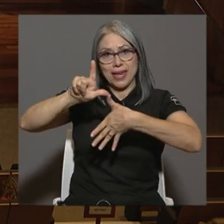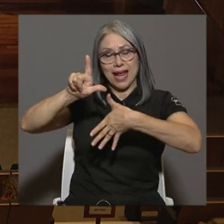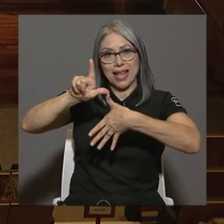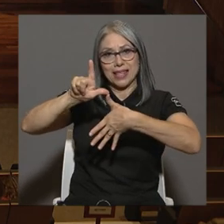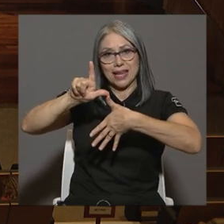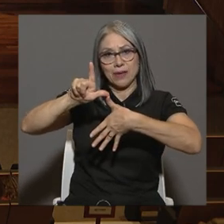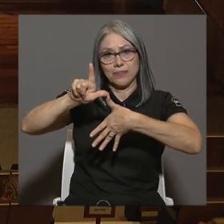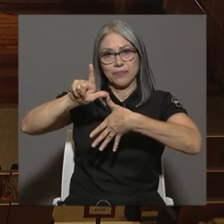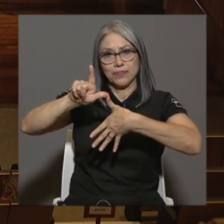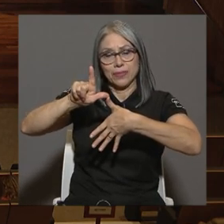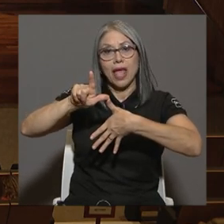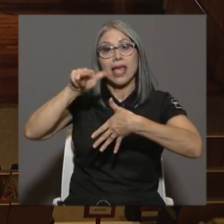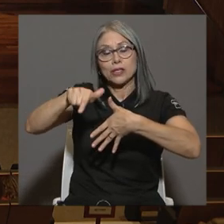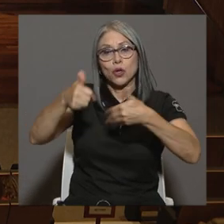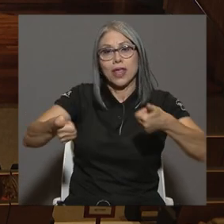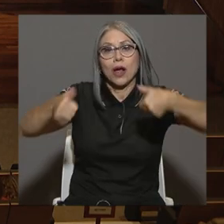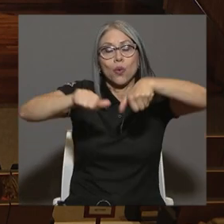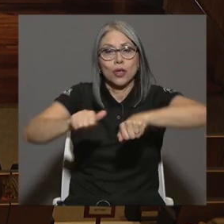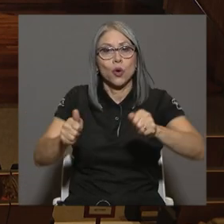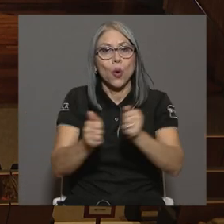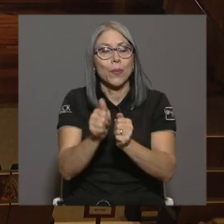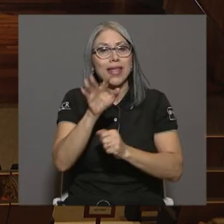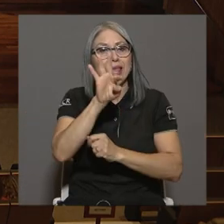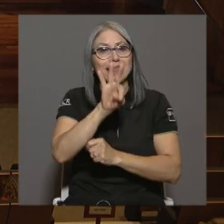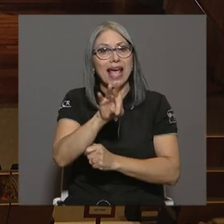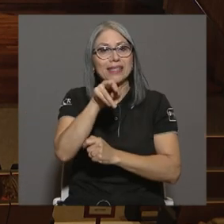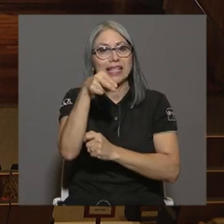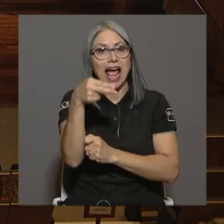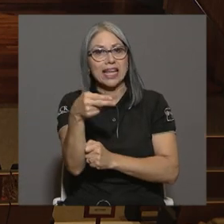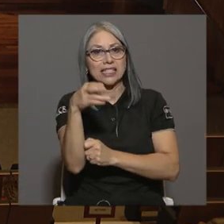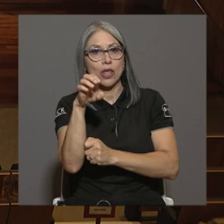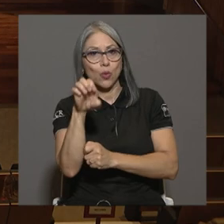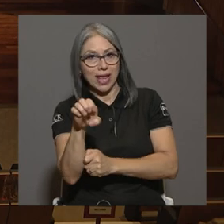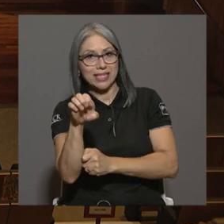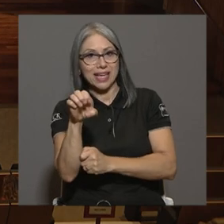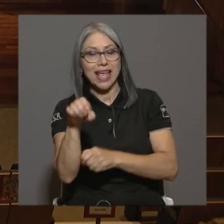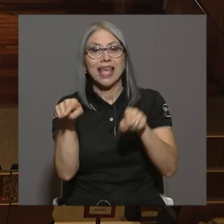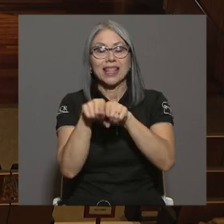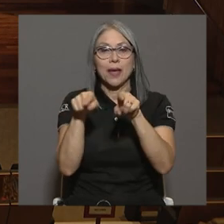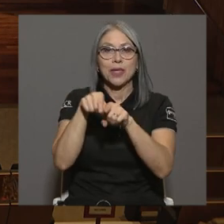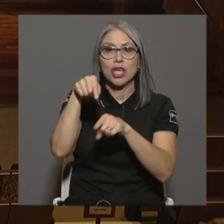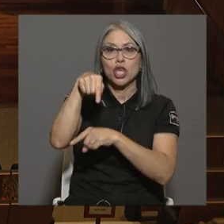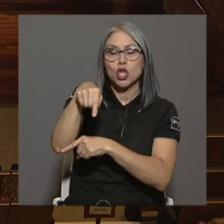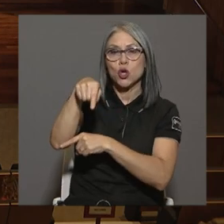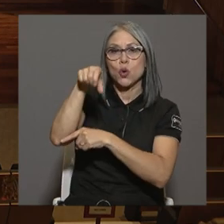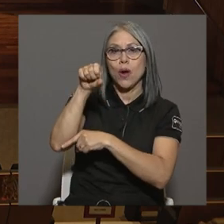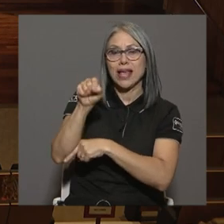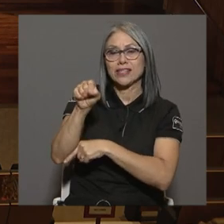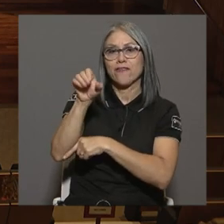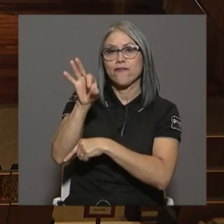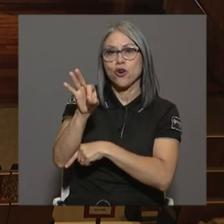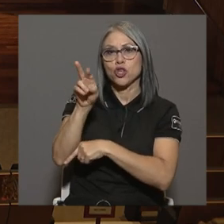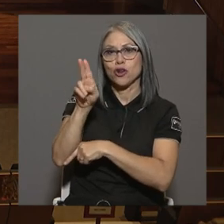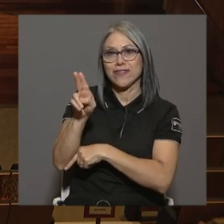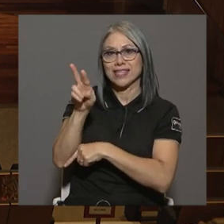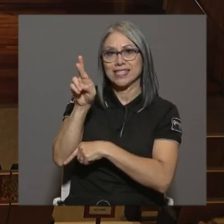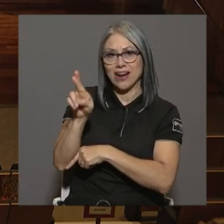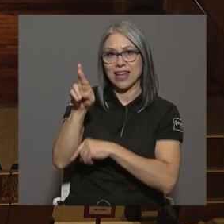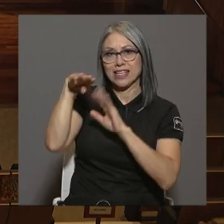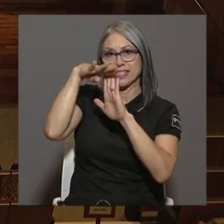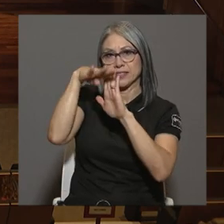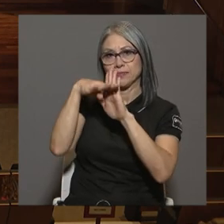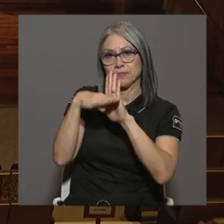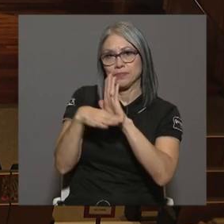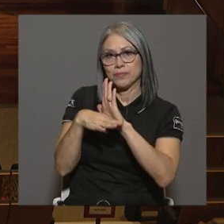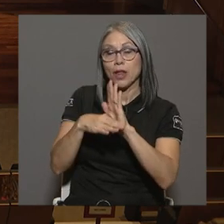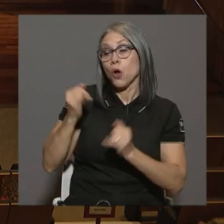Latina, de acuerdo con Times Higher Education y el QS World University Rankings. Los